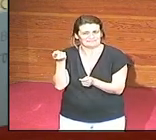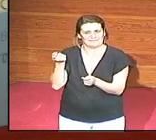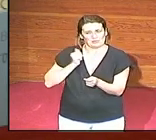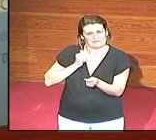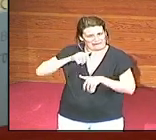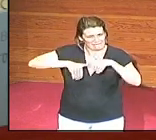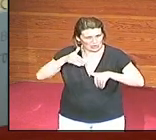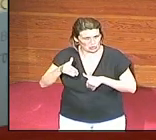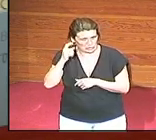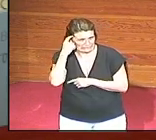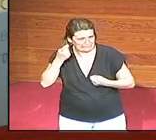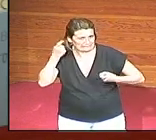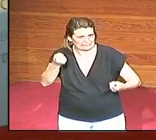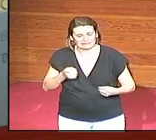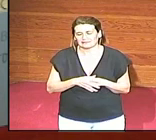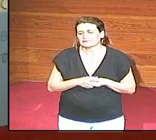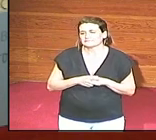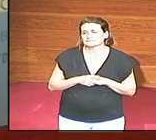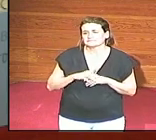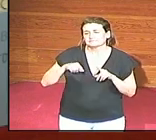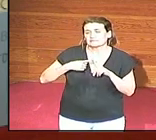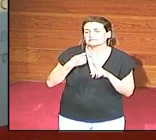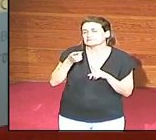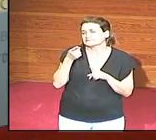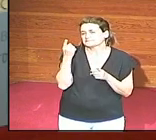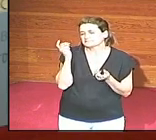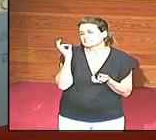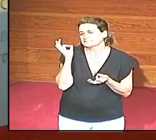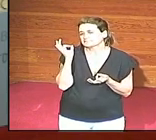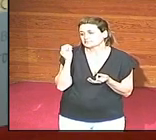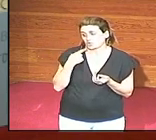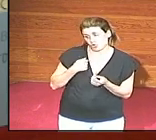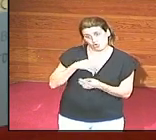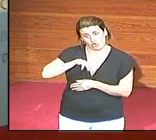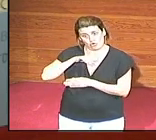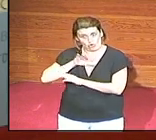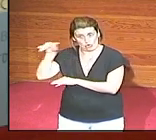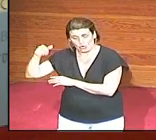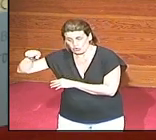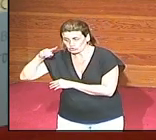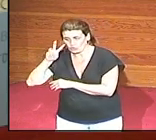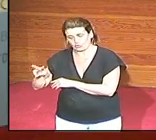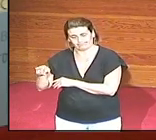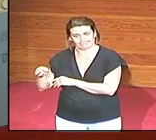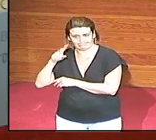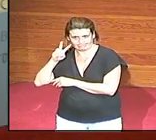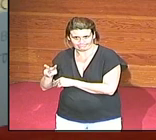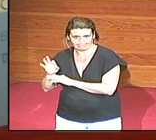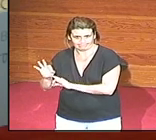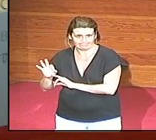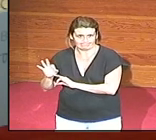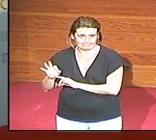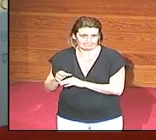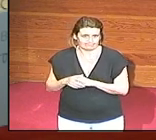Y por lo visto, yo estaba en otro sitio luego llego a esto. No es que haya hecho la foto otro,